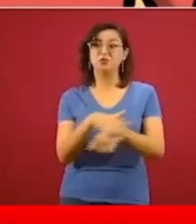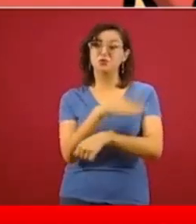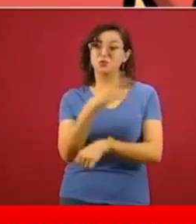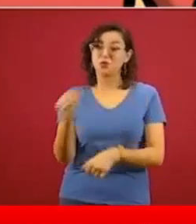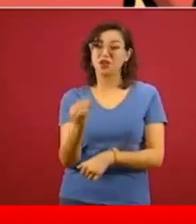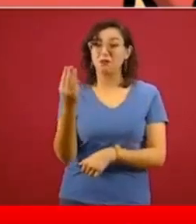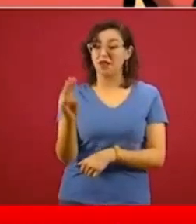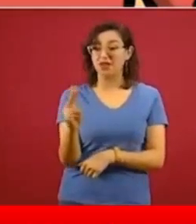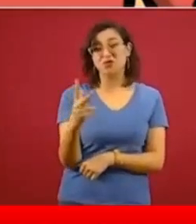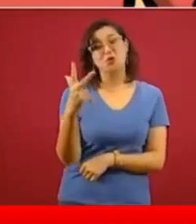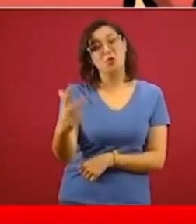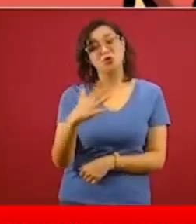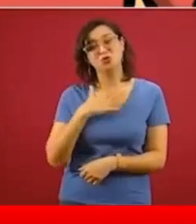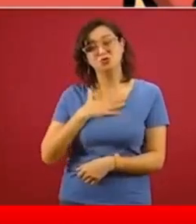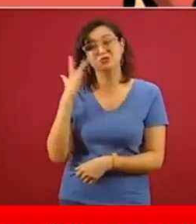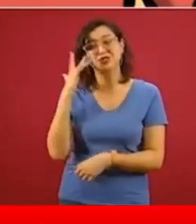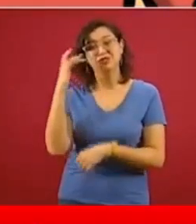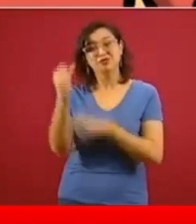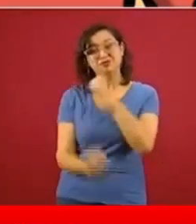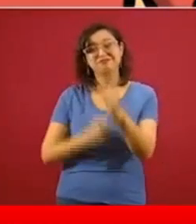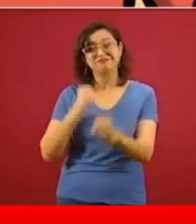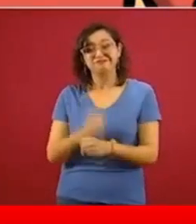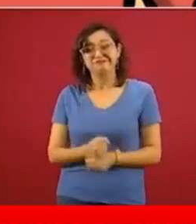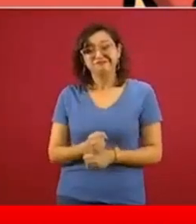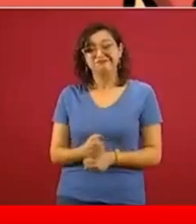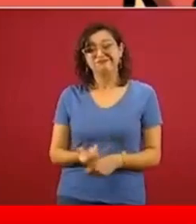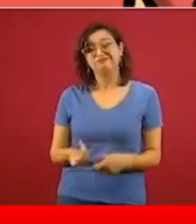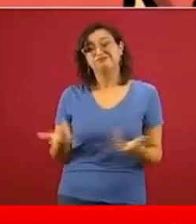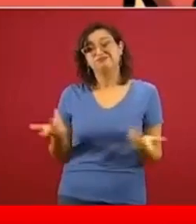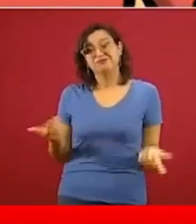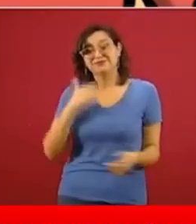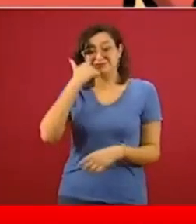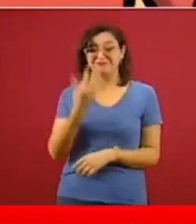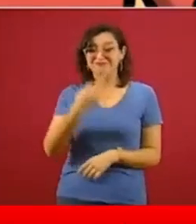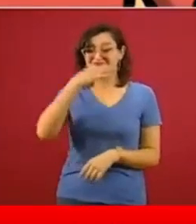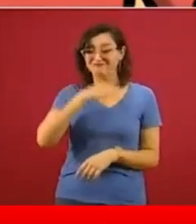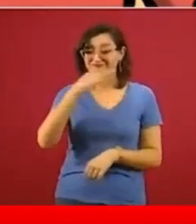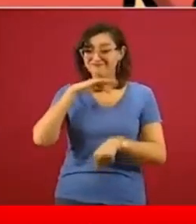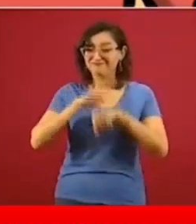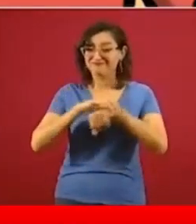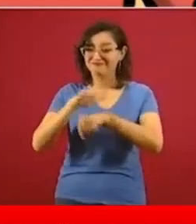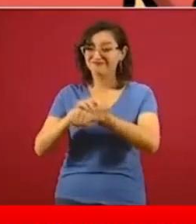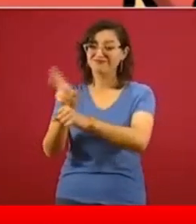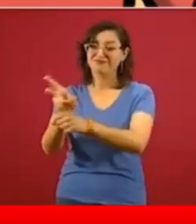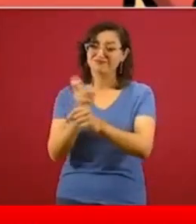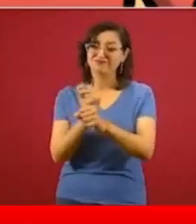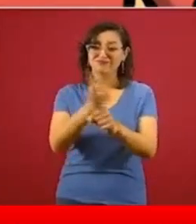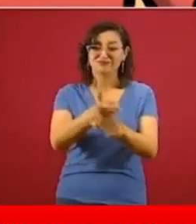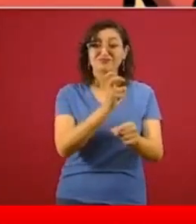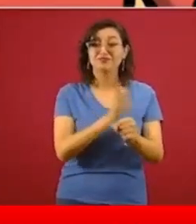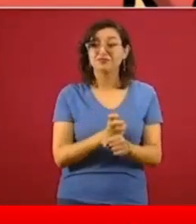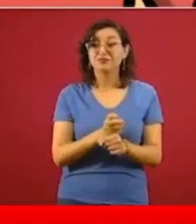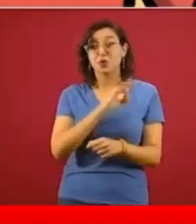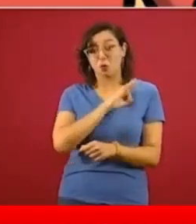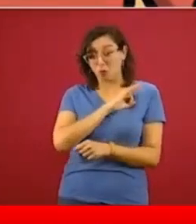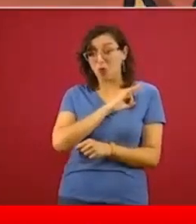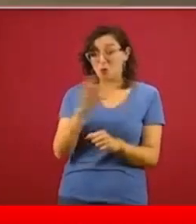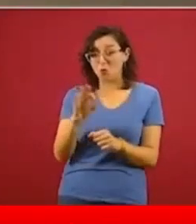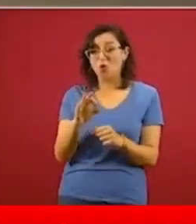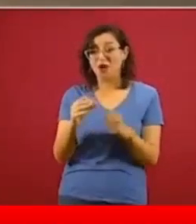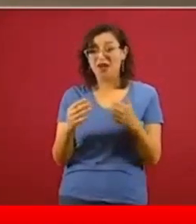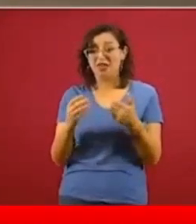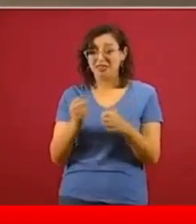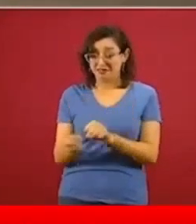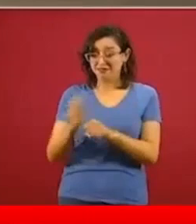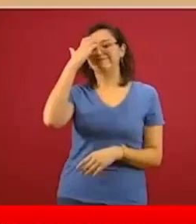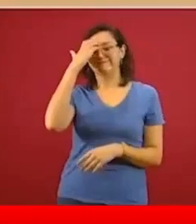cumpleaños entonces quiero hacer una fiesta con mis amigos es que puede intentar resolverlo hasta